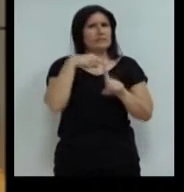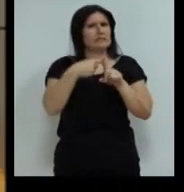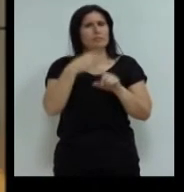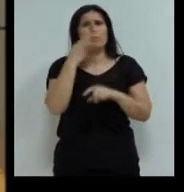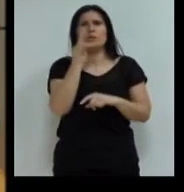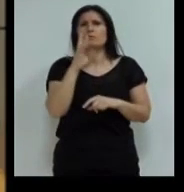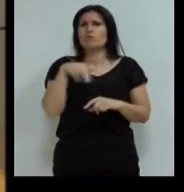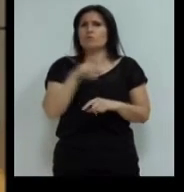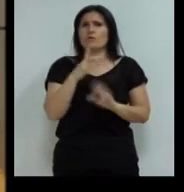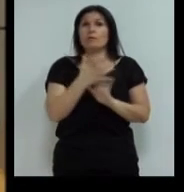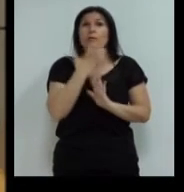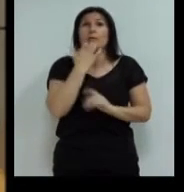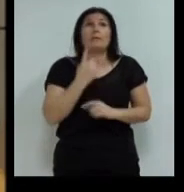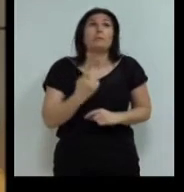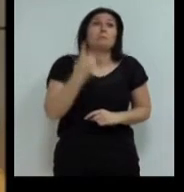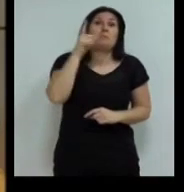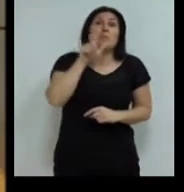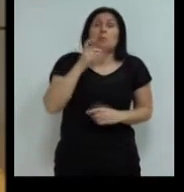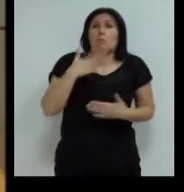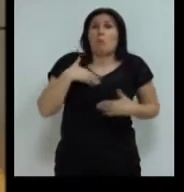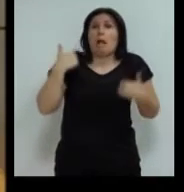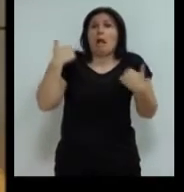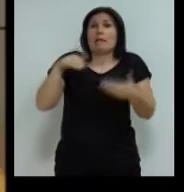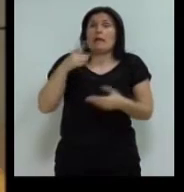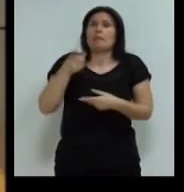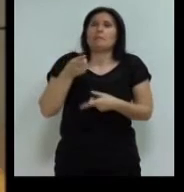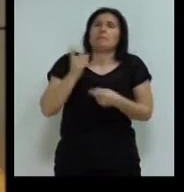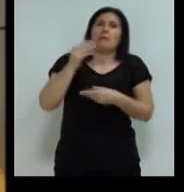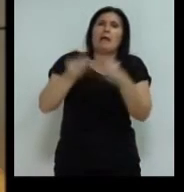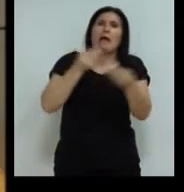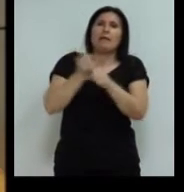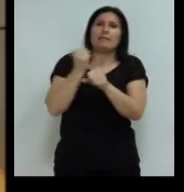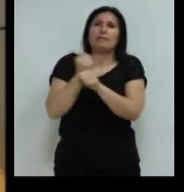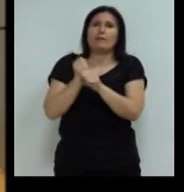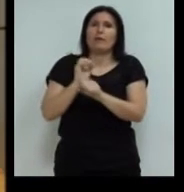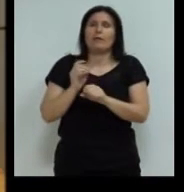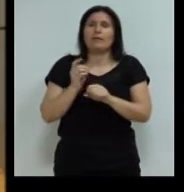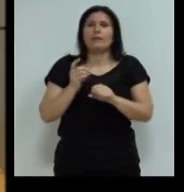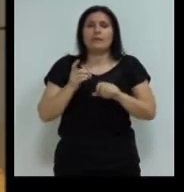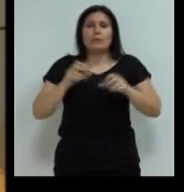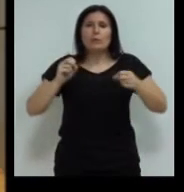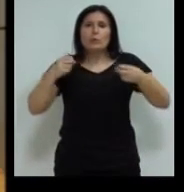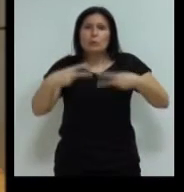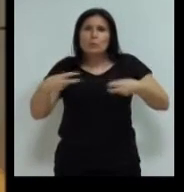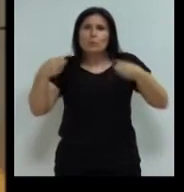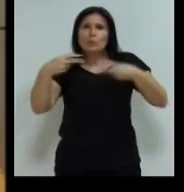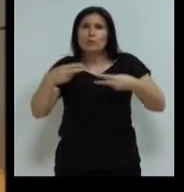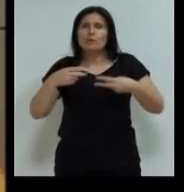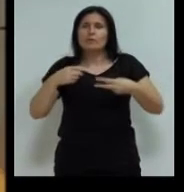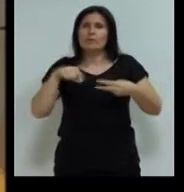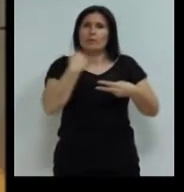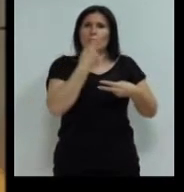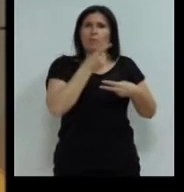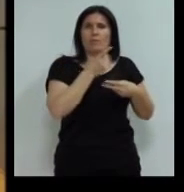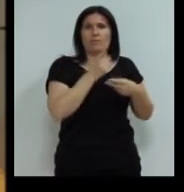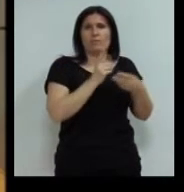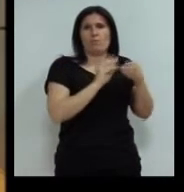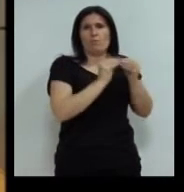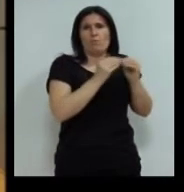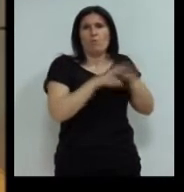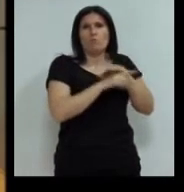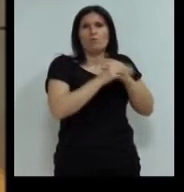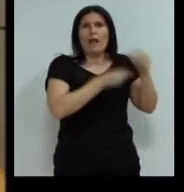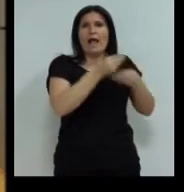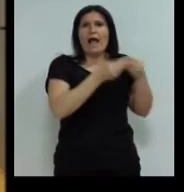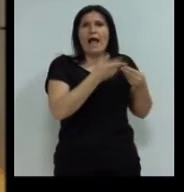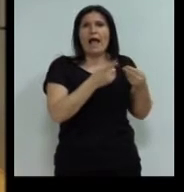Pepillo de los palotes o Paquito de los peloteros lo ponen allí a subtitular, y cuando tú hablas con una productora, no, tenemos allí una máquina que hace los subtítulos, y